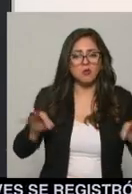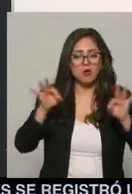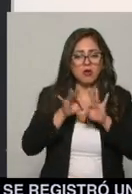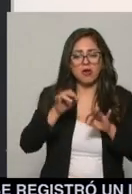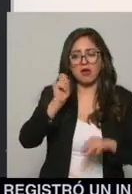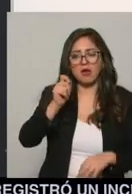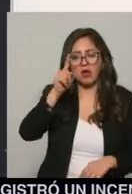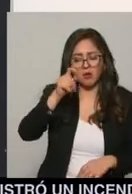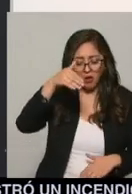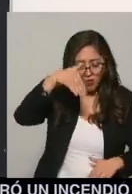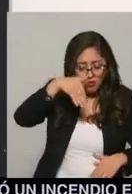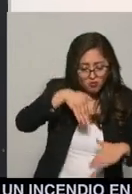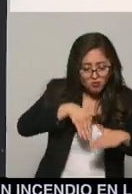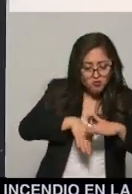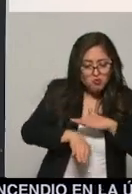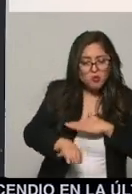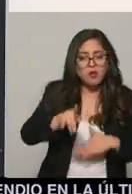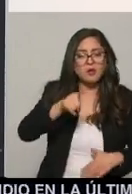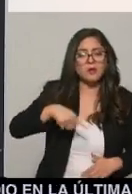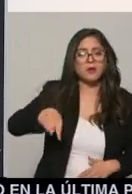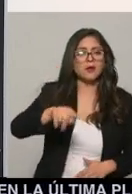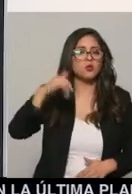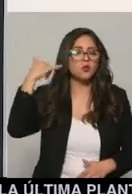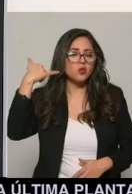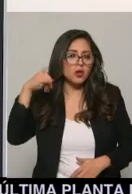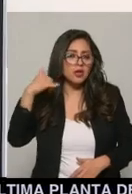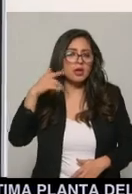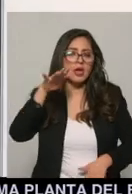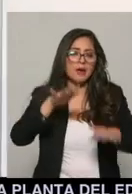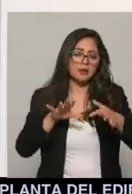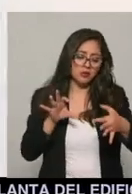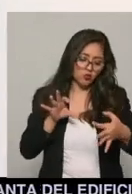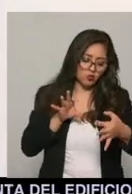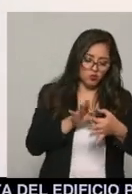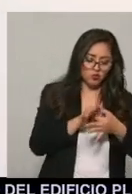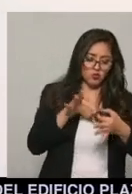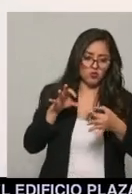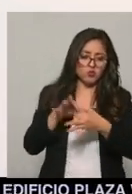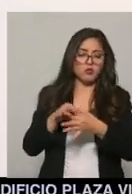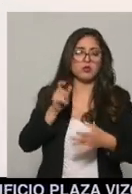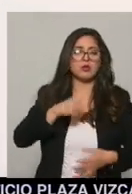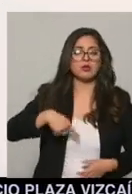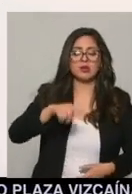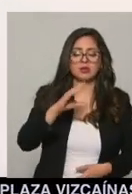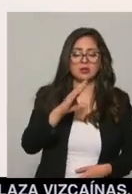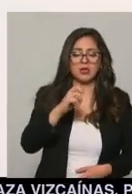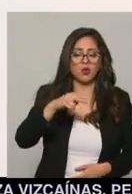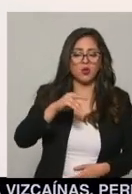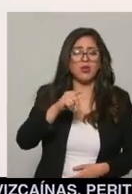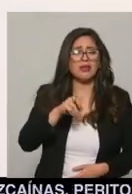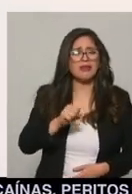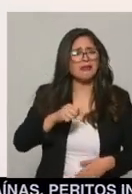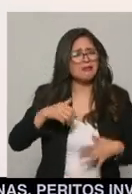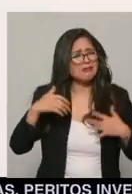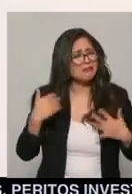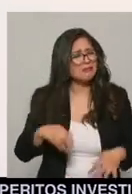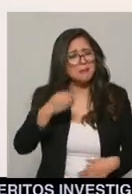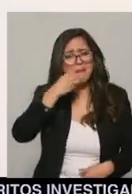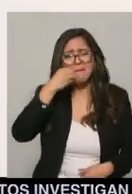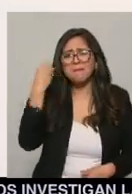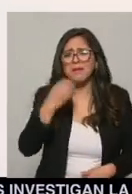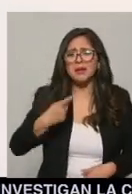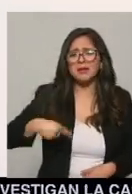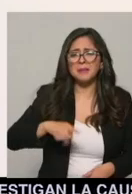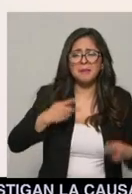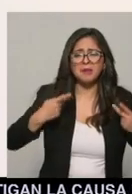lacustres debajo de la península que conectan uno a otro los cenotes, y es impresionante cómo ya estos